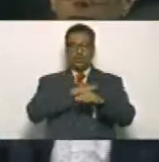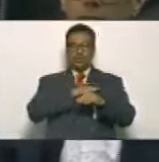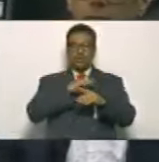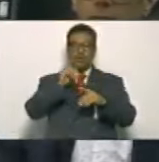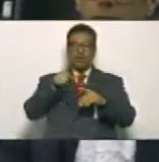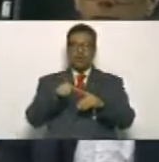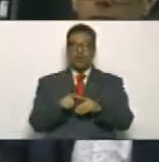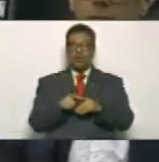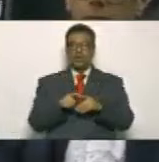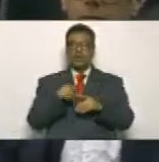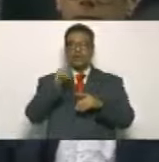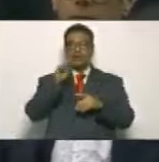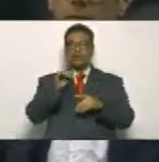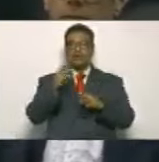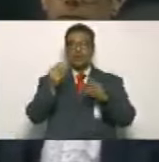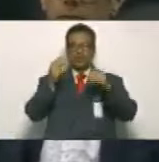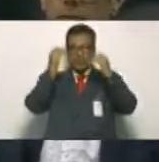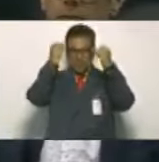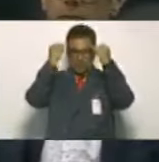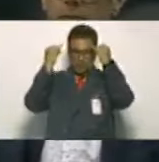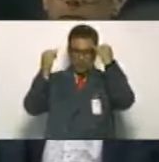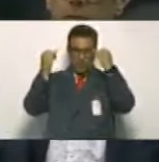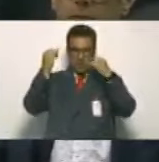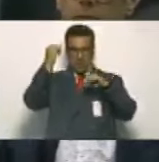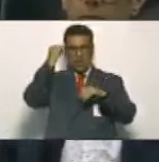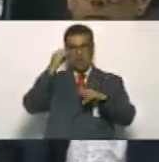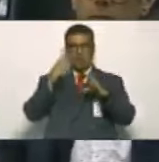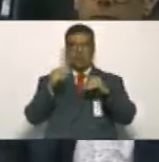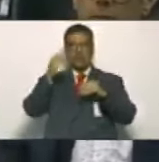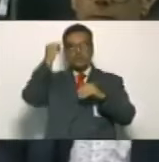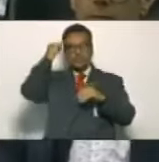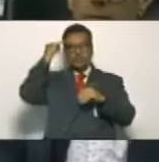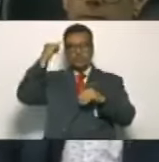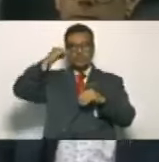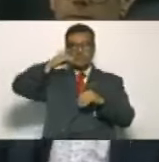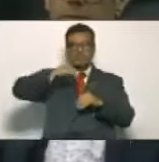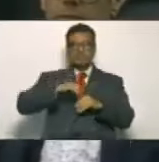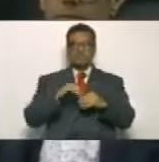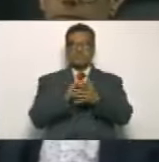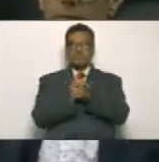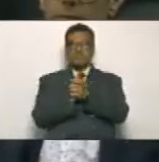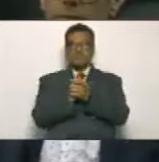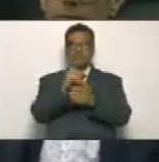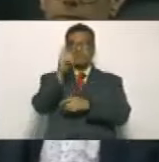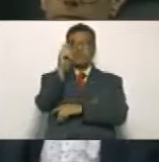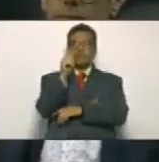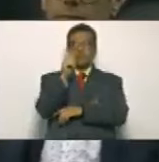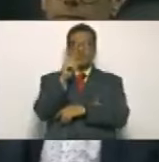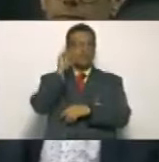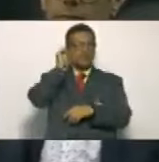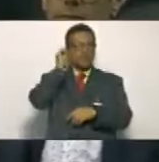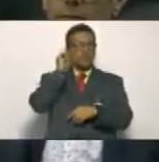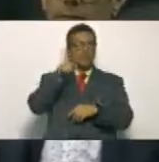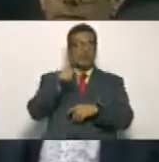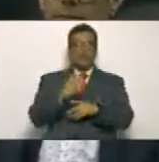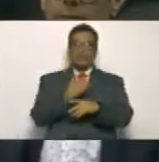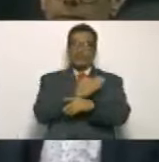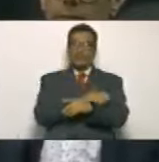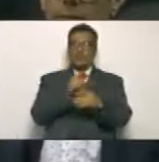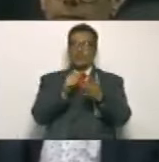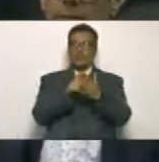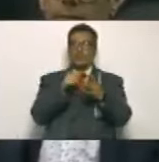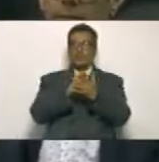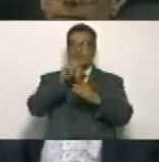Tocan con particular inteligencia, tocó con particular inteligencia la compañera diputada que me precedió, que el